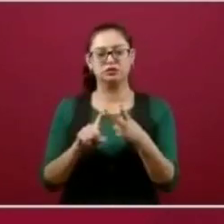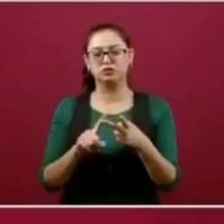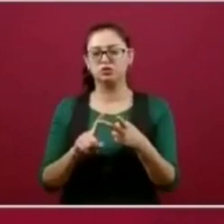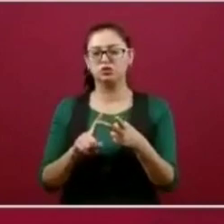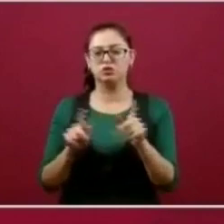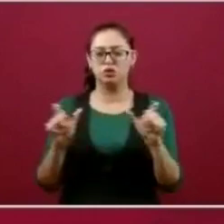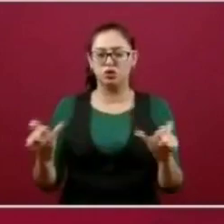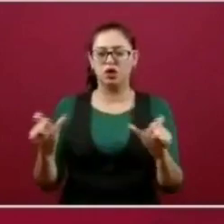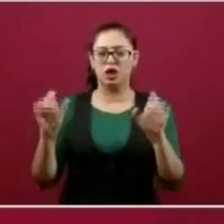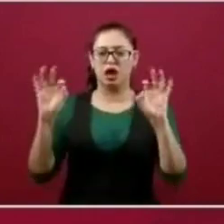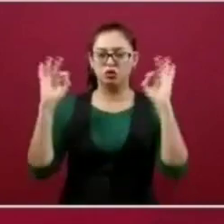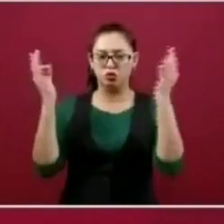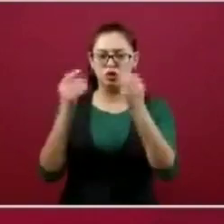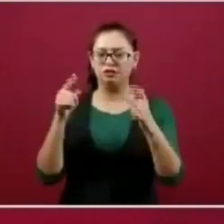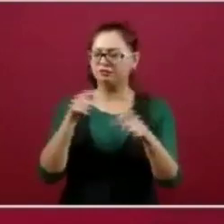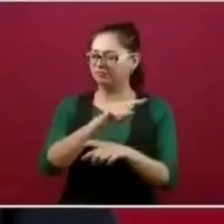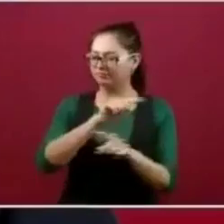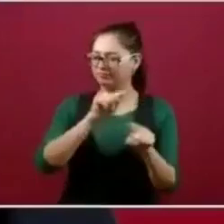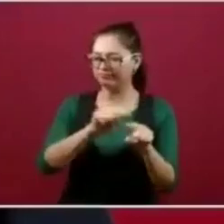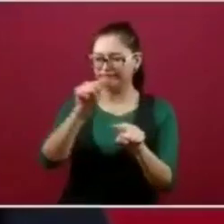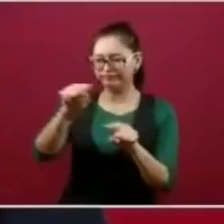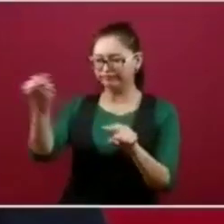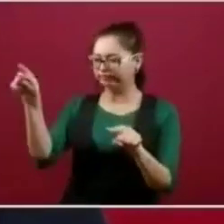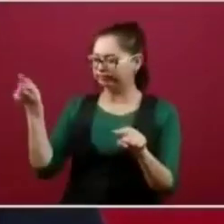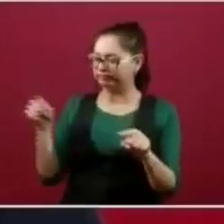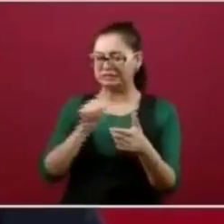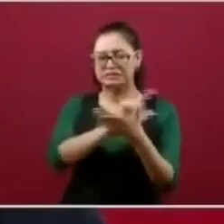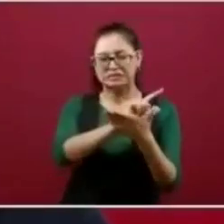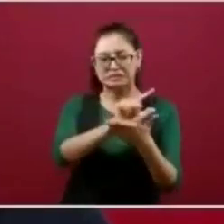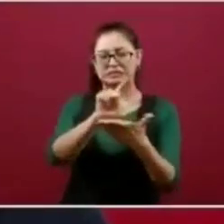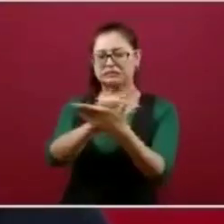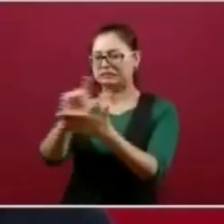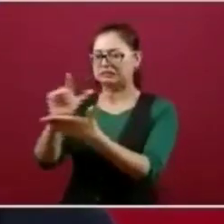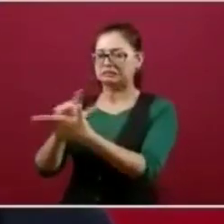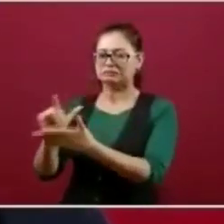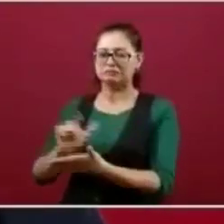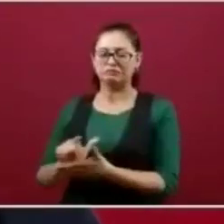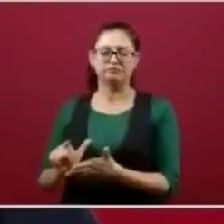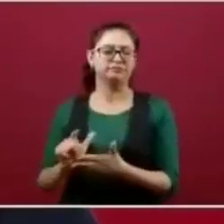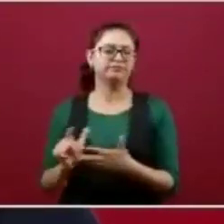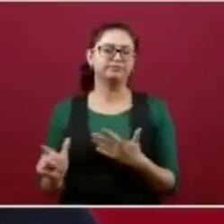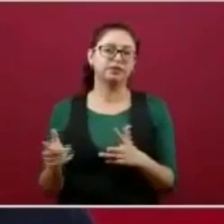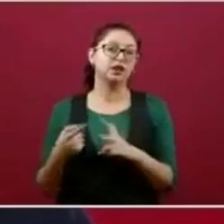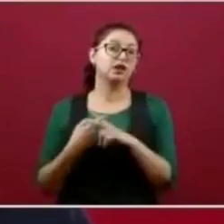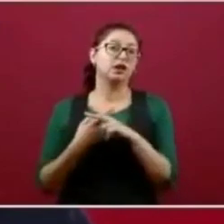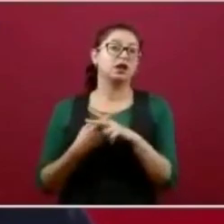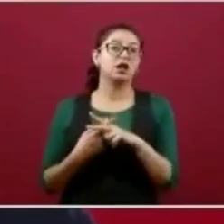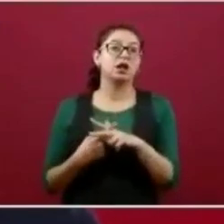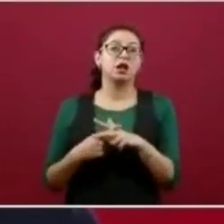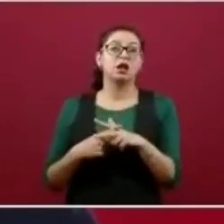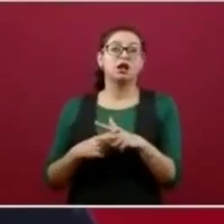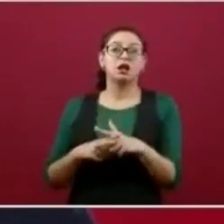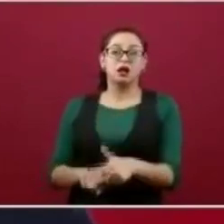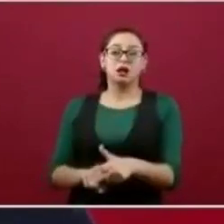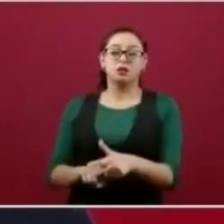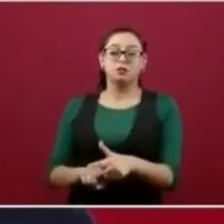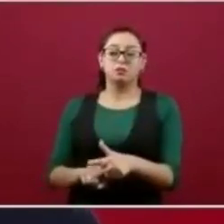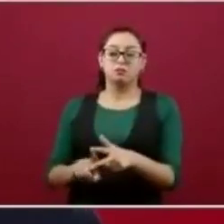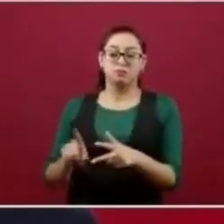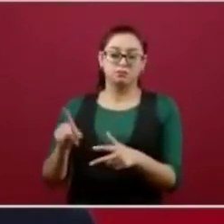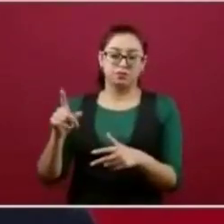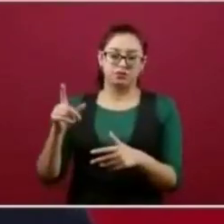aduanas, esto que ya comenzó desde el